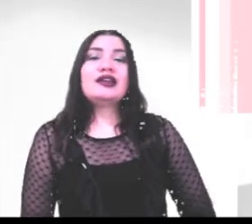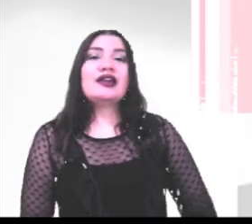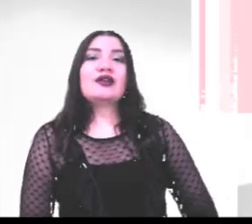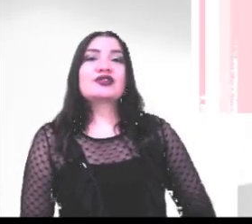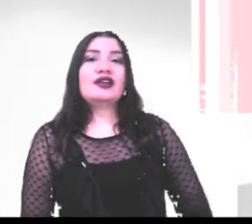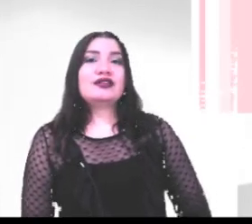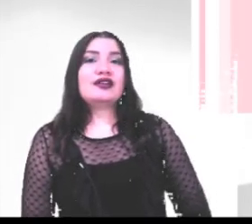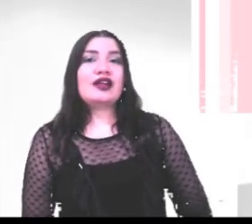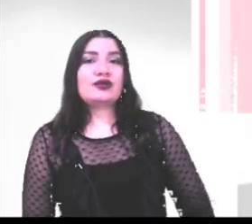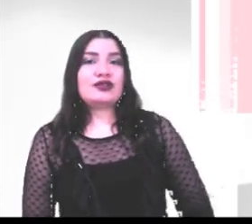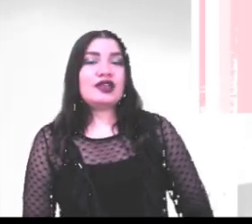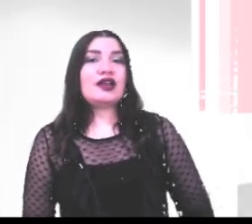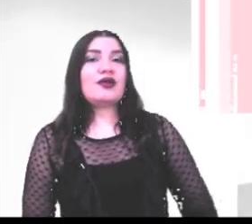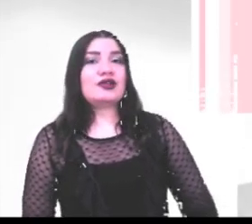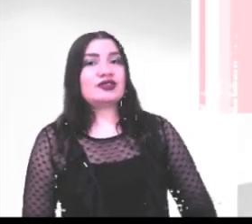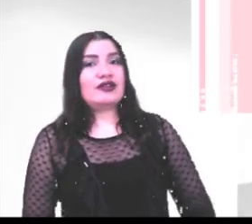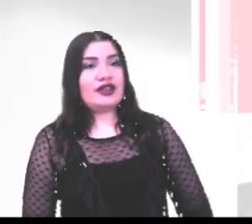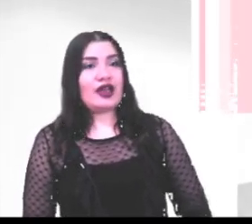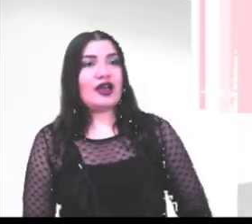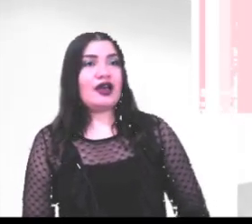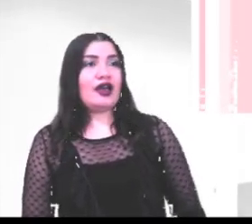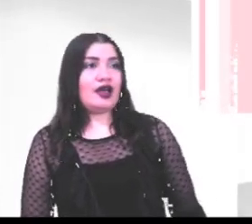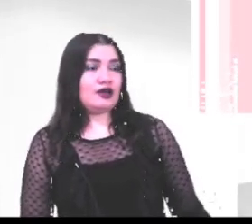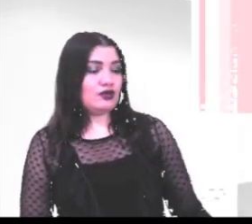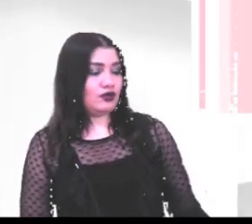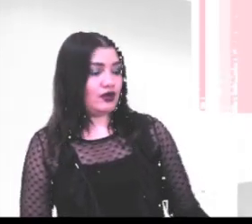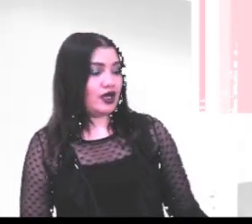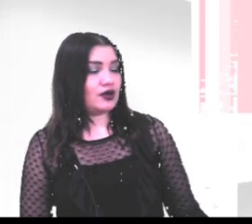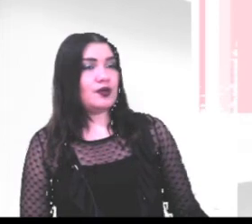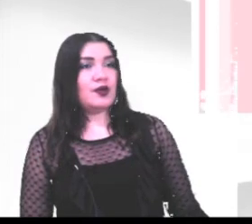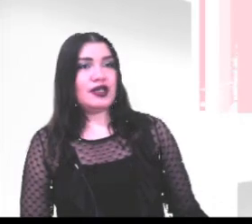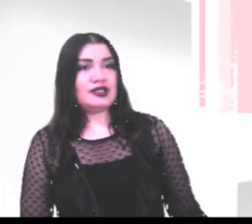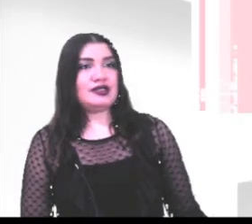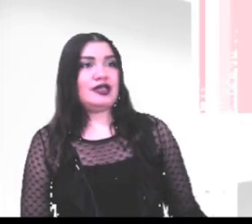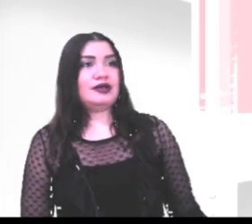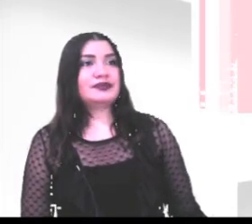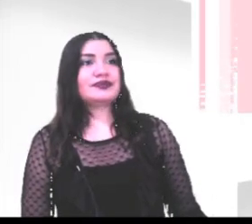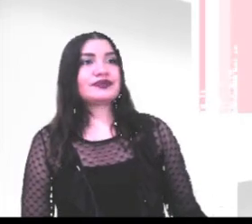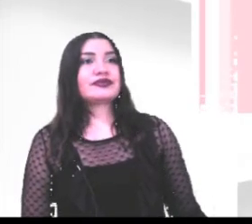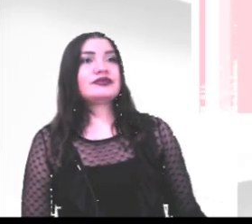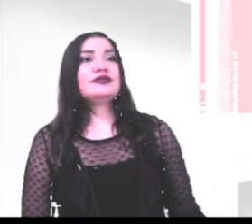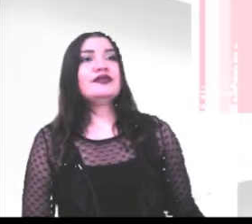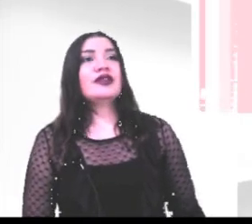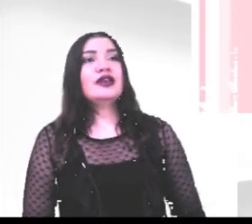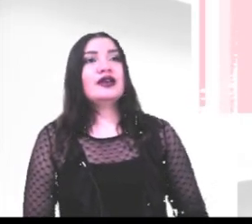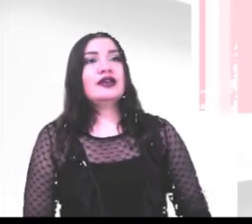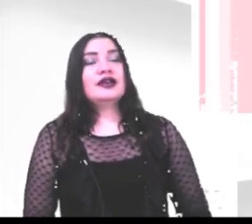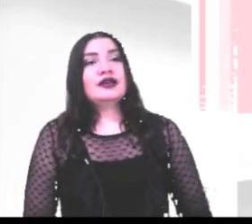o salir de la rutina cuando se viaja a algún lugar como éste